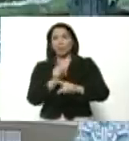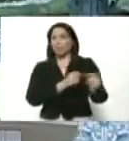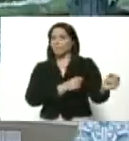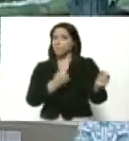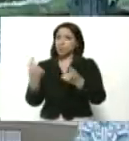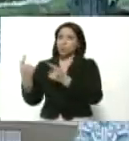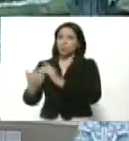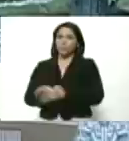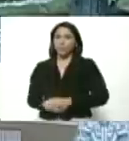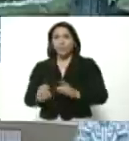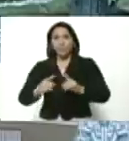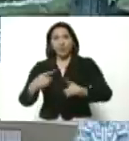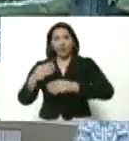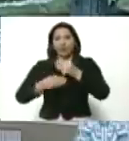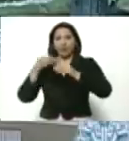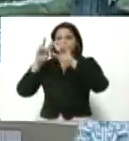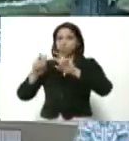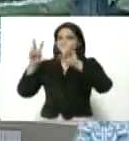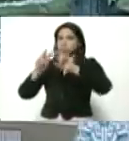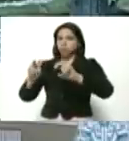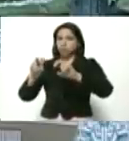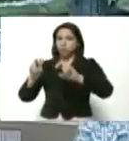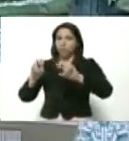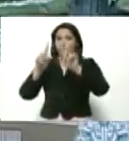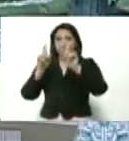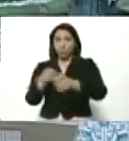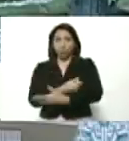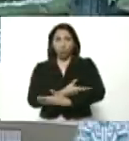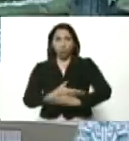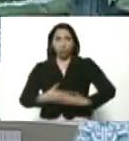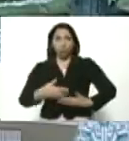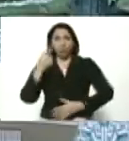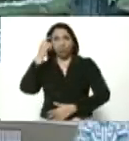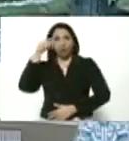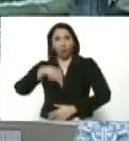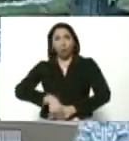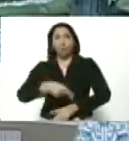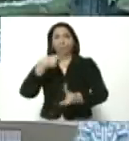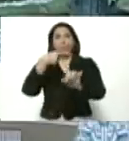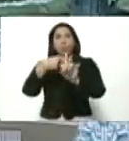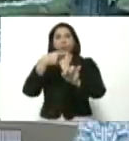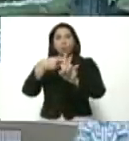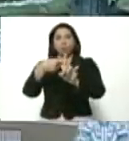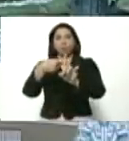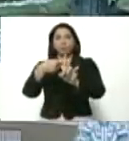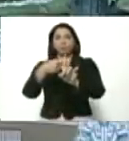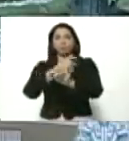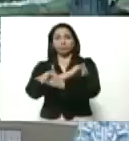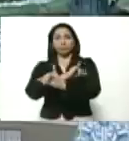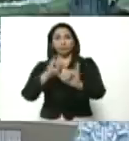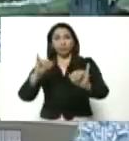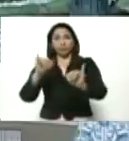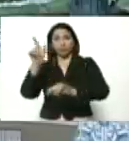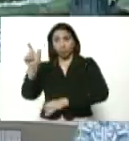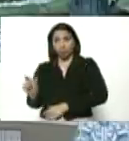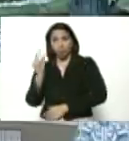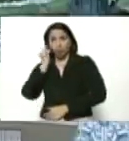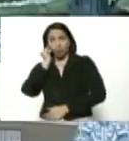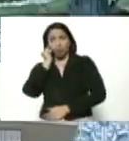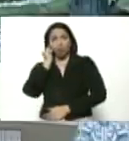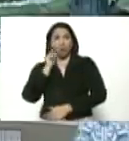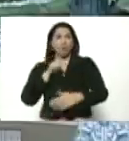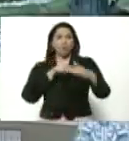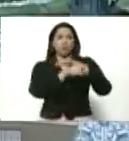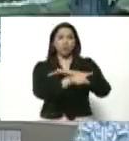para tomarle la prueba molecular que el día de hoy salió positivo ya esta mujer se